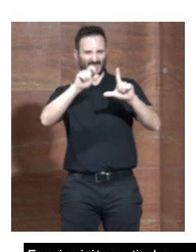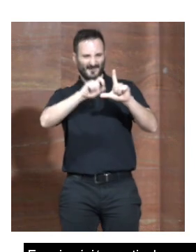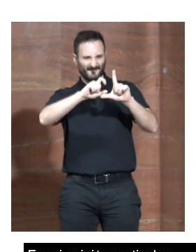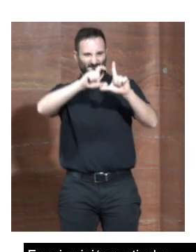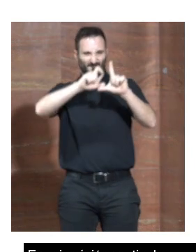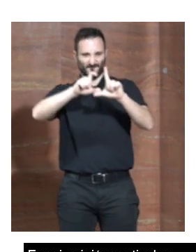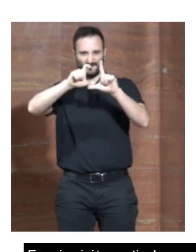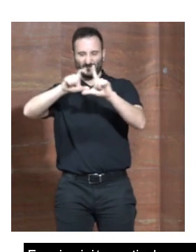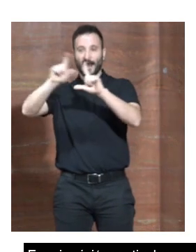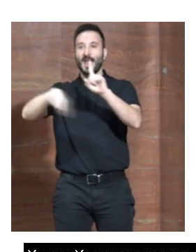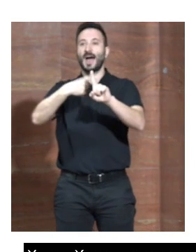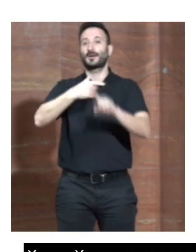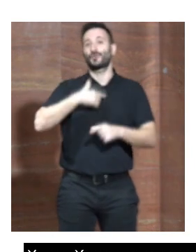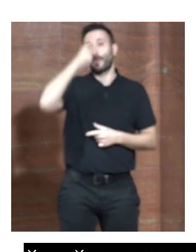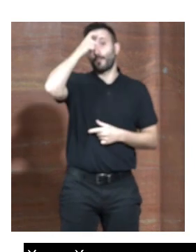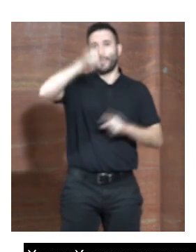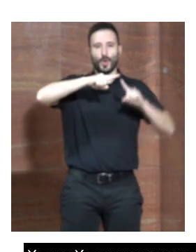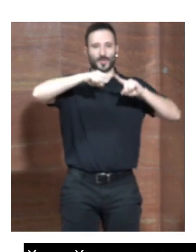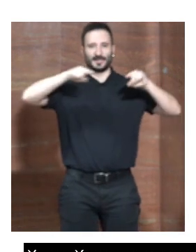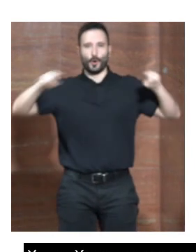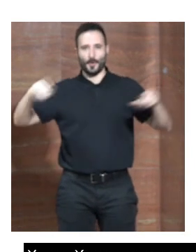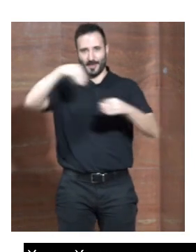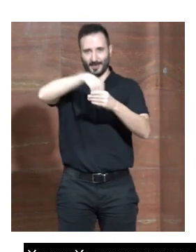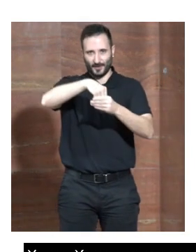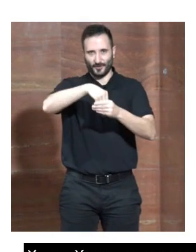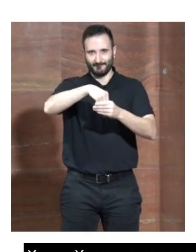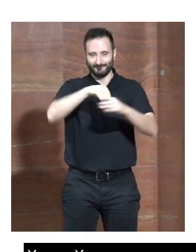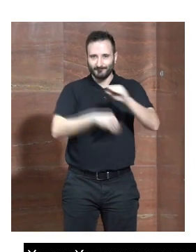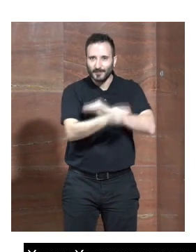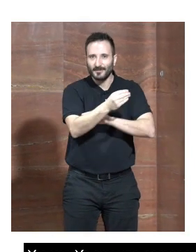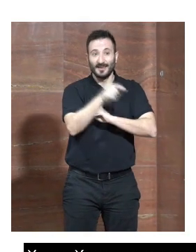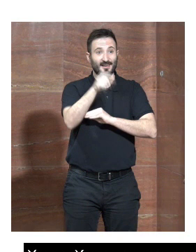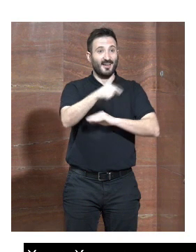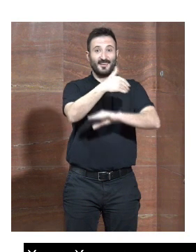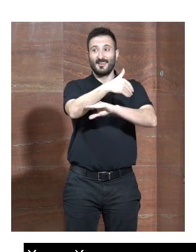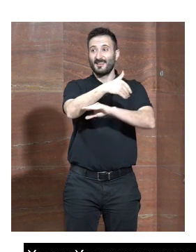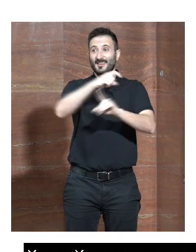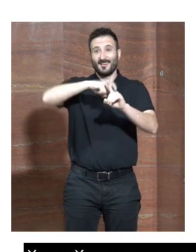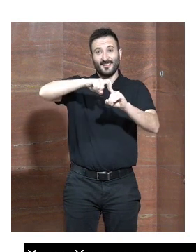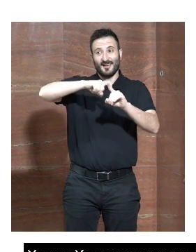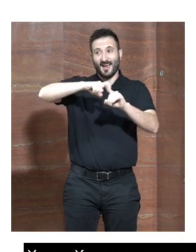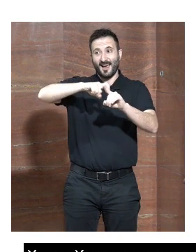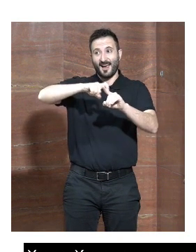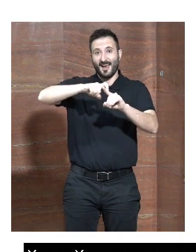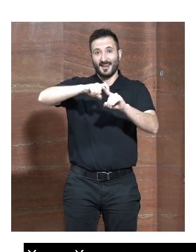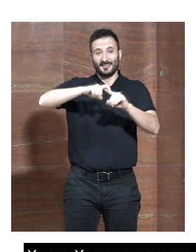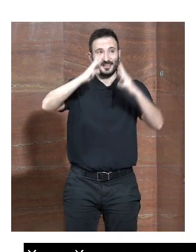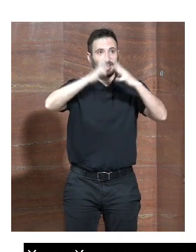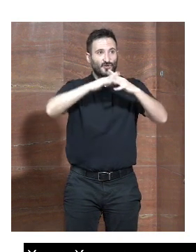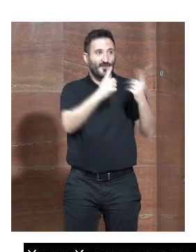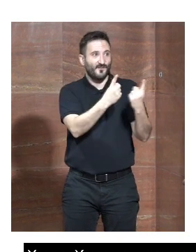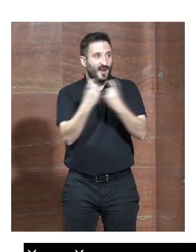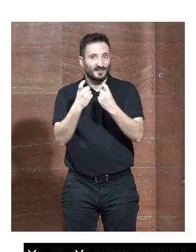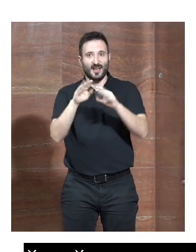y además soy de un pueblo de Segovia, en donde se pueden dar todas las características de la falta de infraestructuras, de